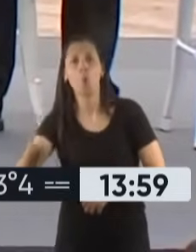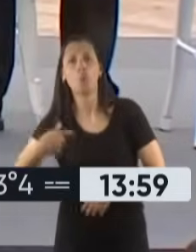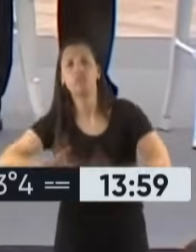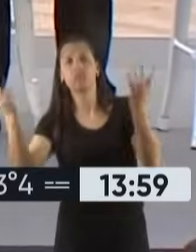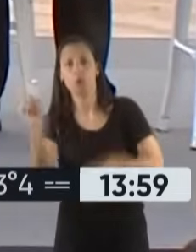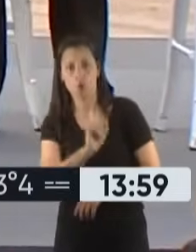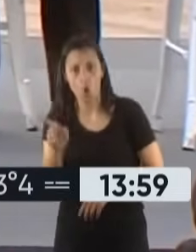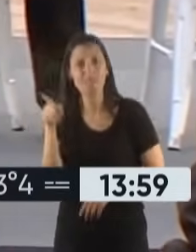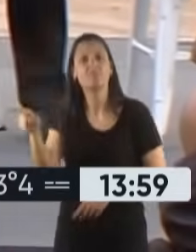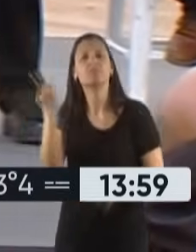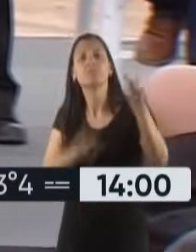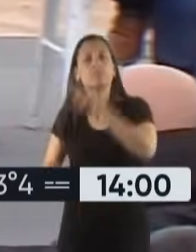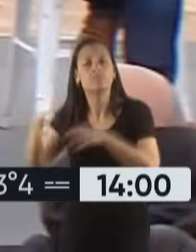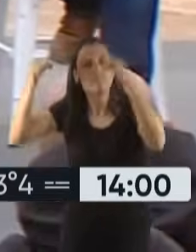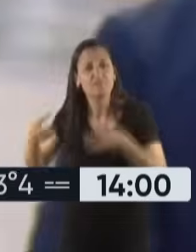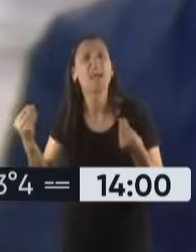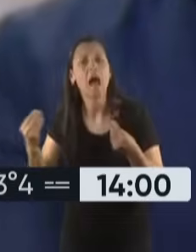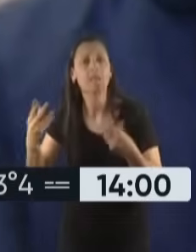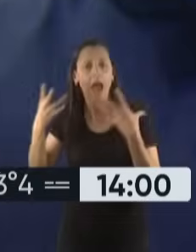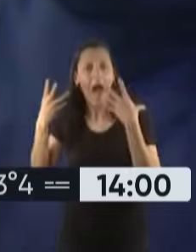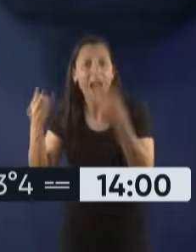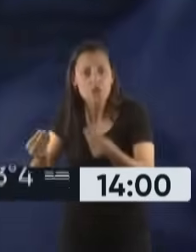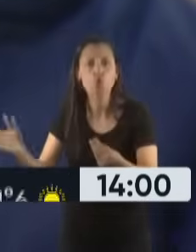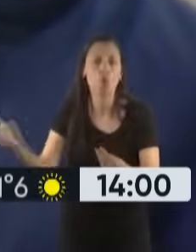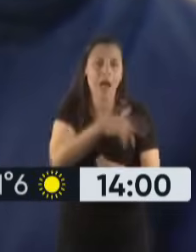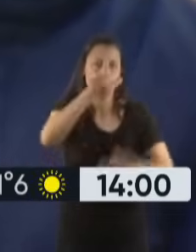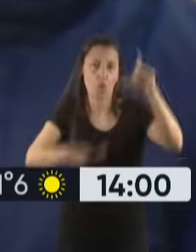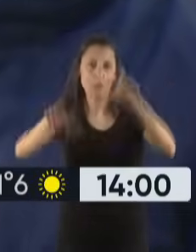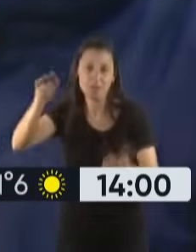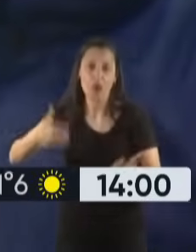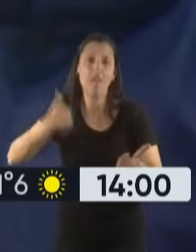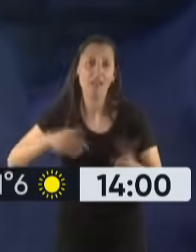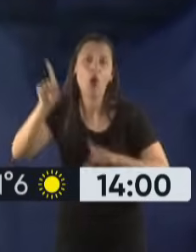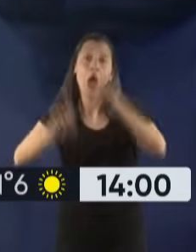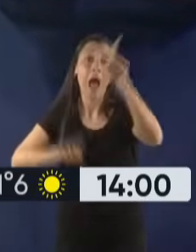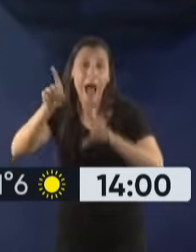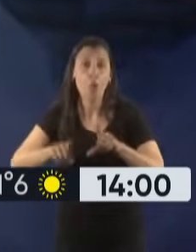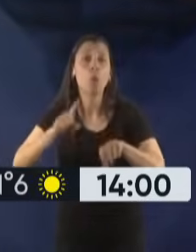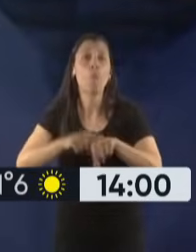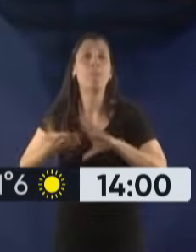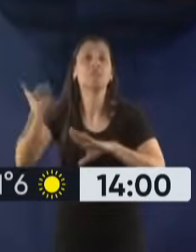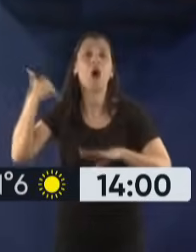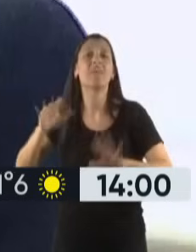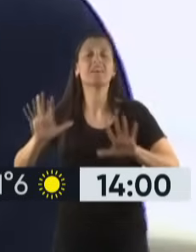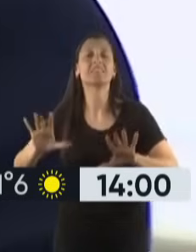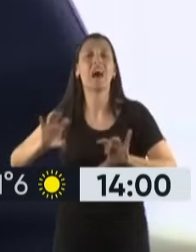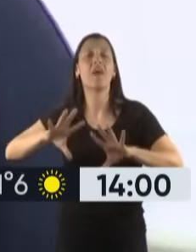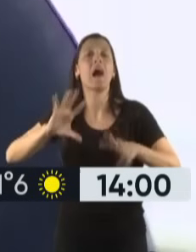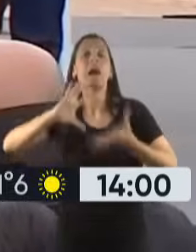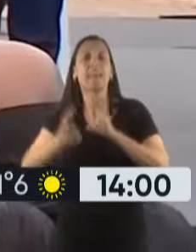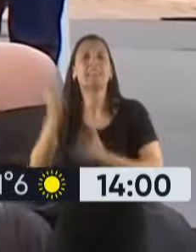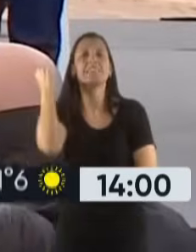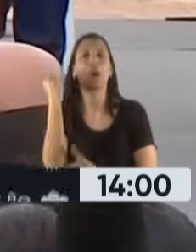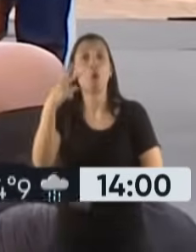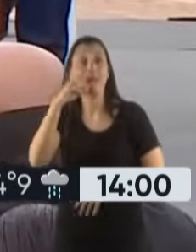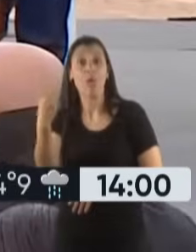Le tendía una mano a un montón de argentinos y argentinas que habían quedado a mitad de camino en la crisis del 2001. Que se habían